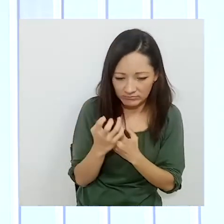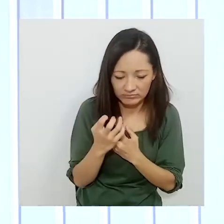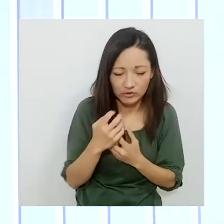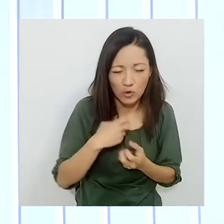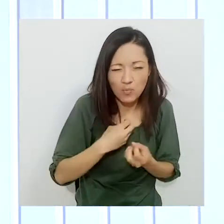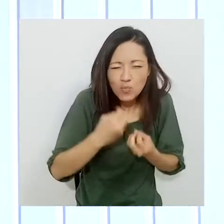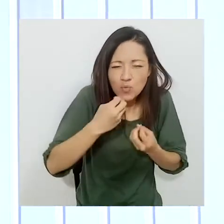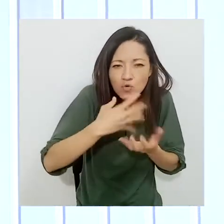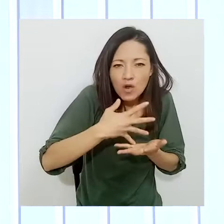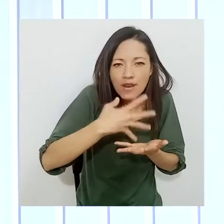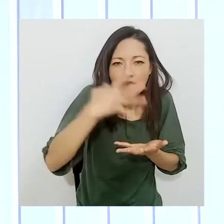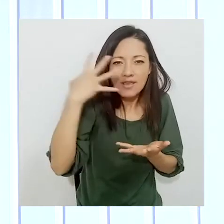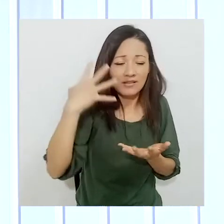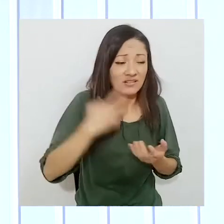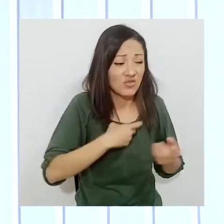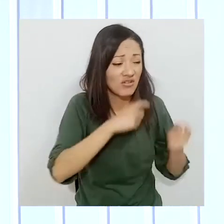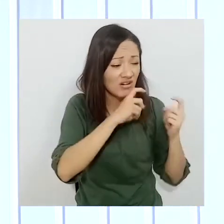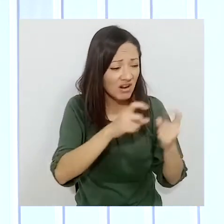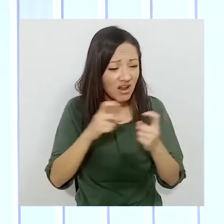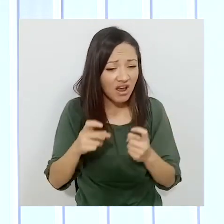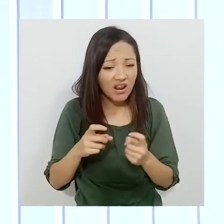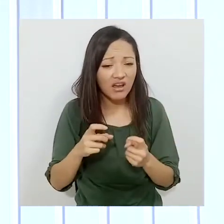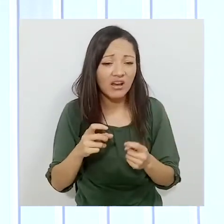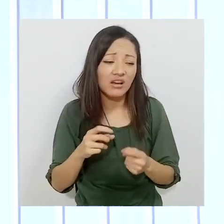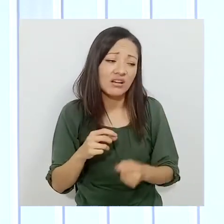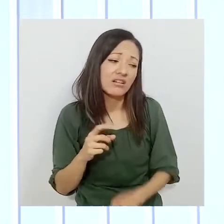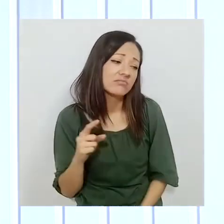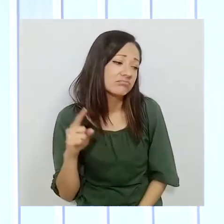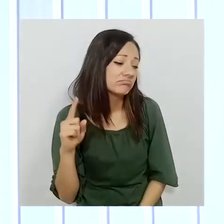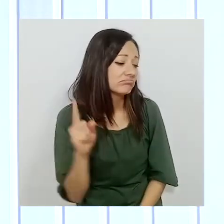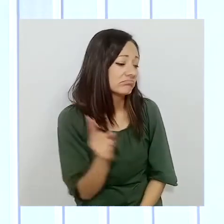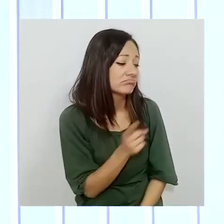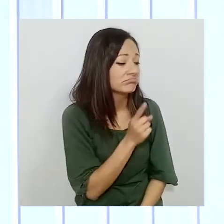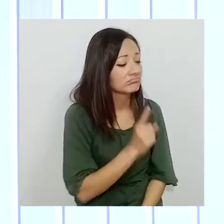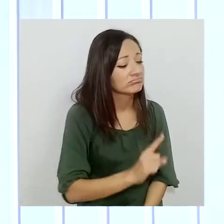tenía muchas posesiones.